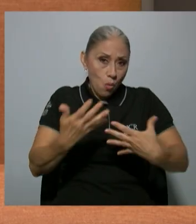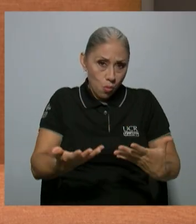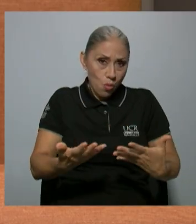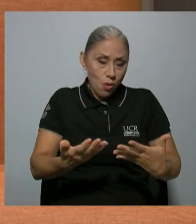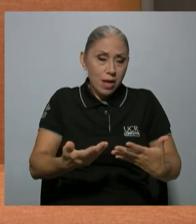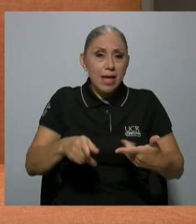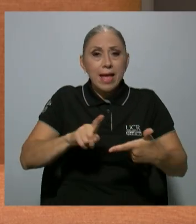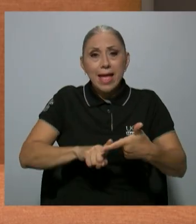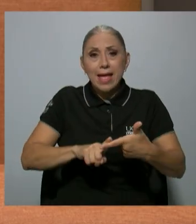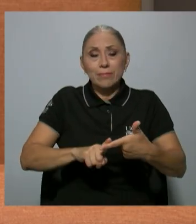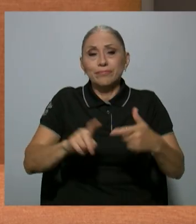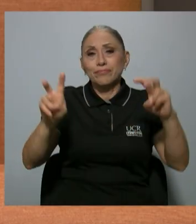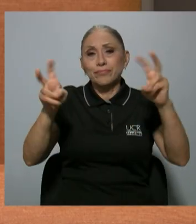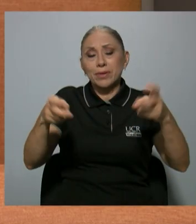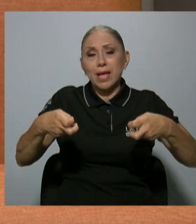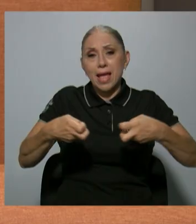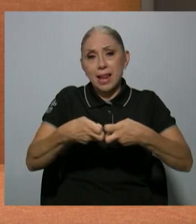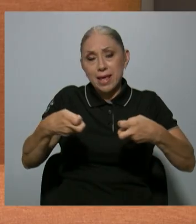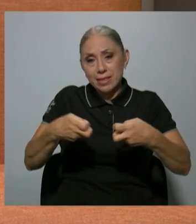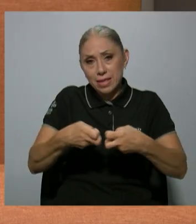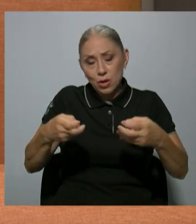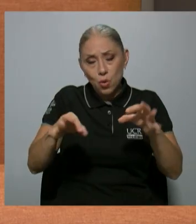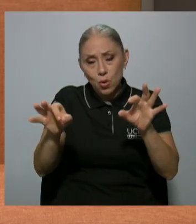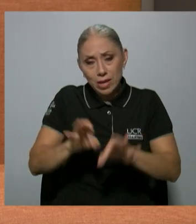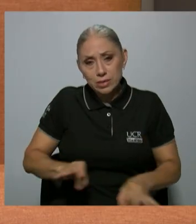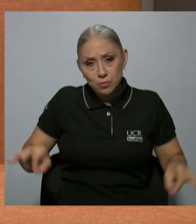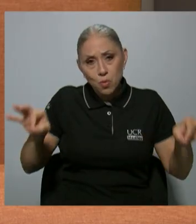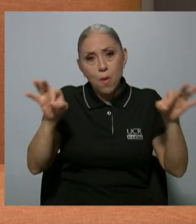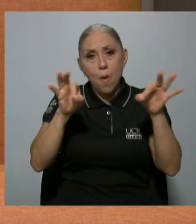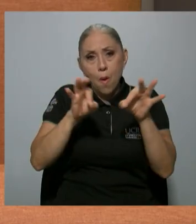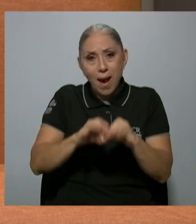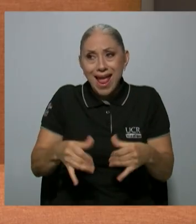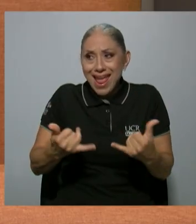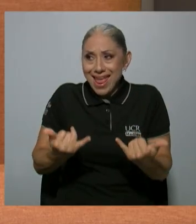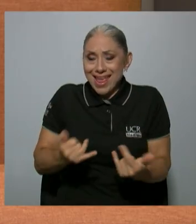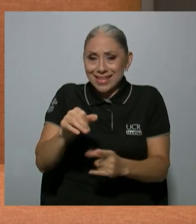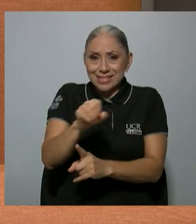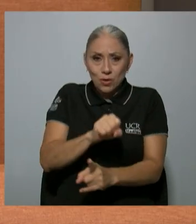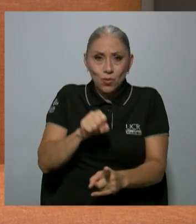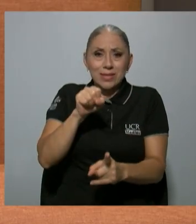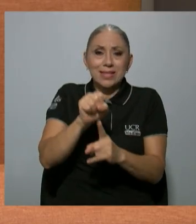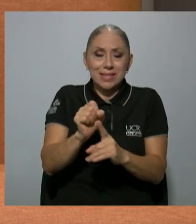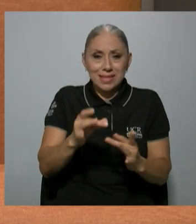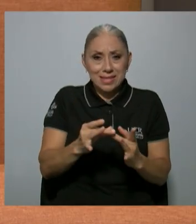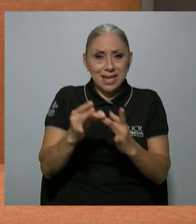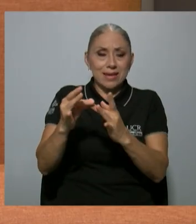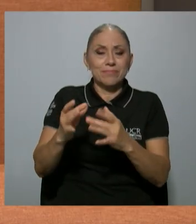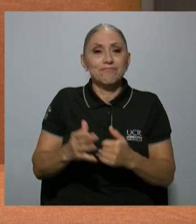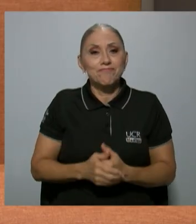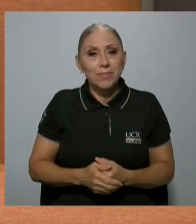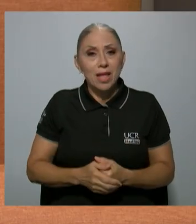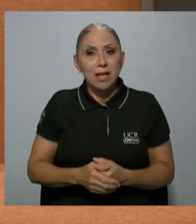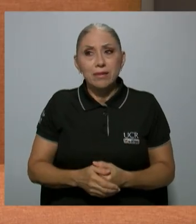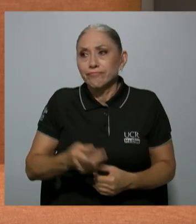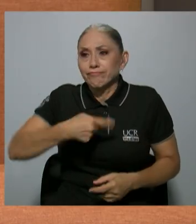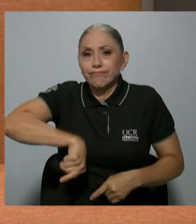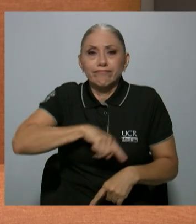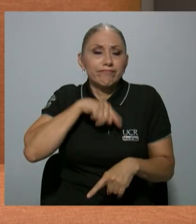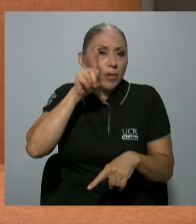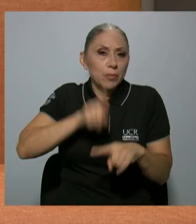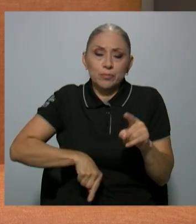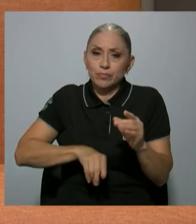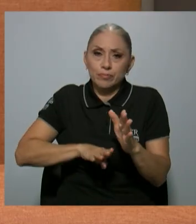mercado eléctrico, que me parece sumamente importante en ese contexto particular. No hemos podido